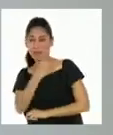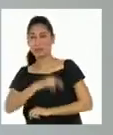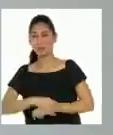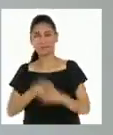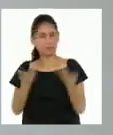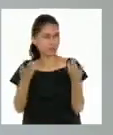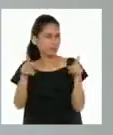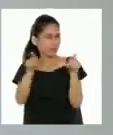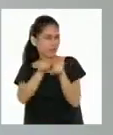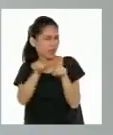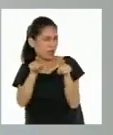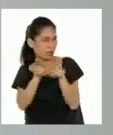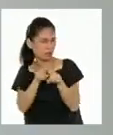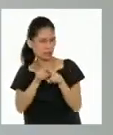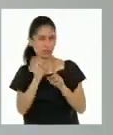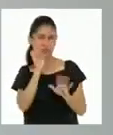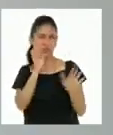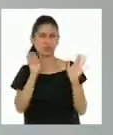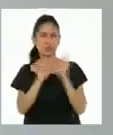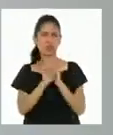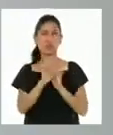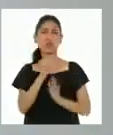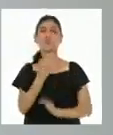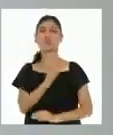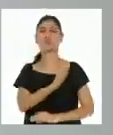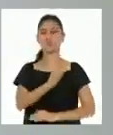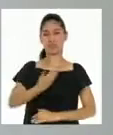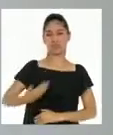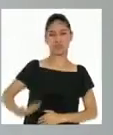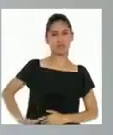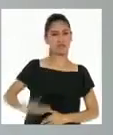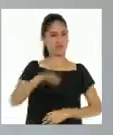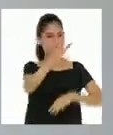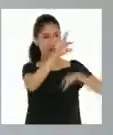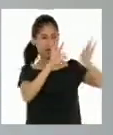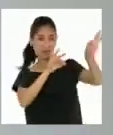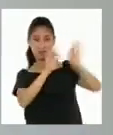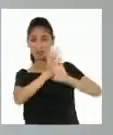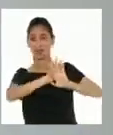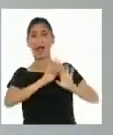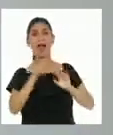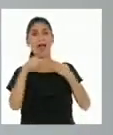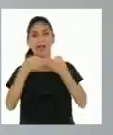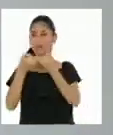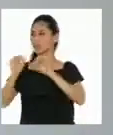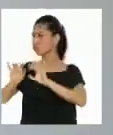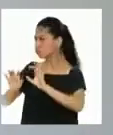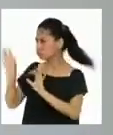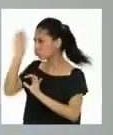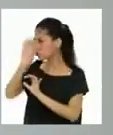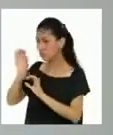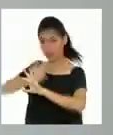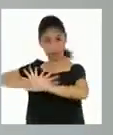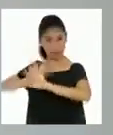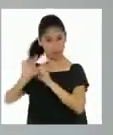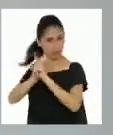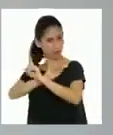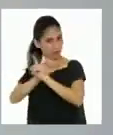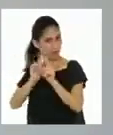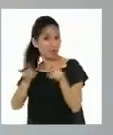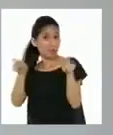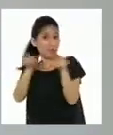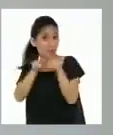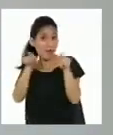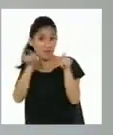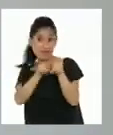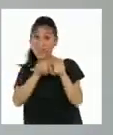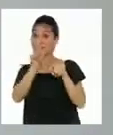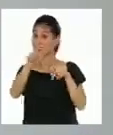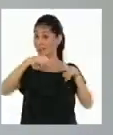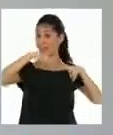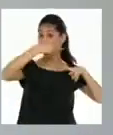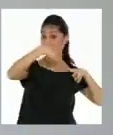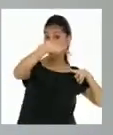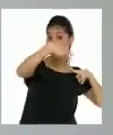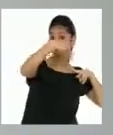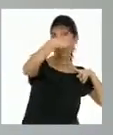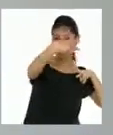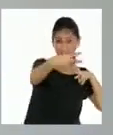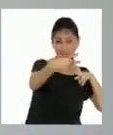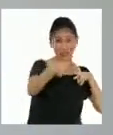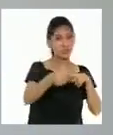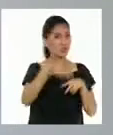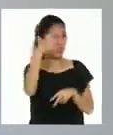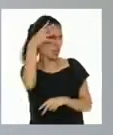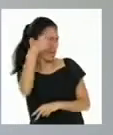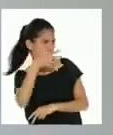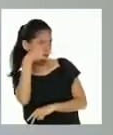no solo cuando hay elecciones de nuestras autoridades, sino también en las juntas vecinales, el presupuesto participativo distrital, en